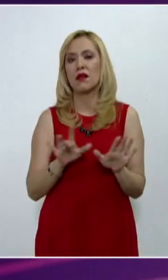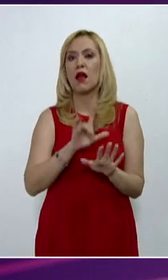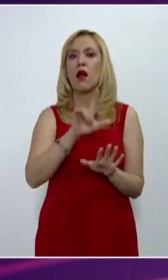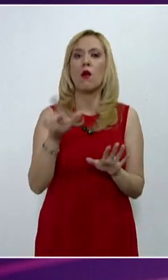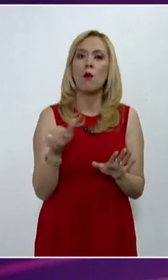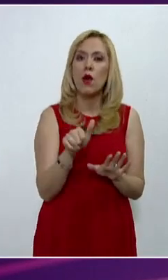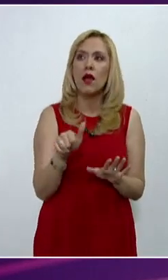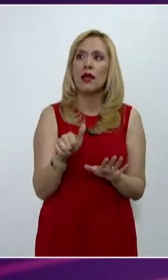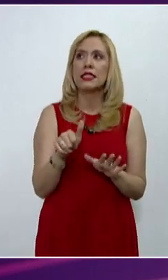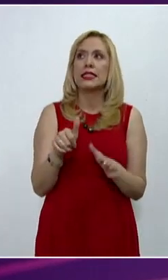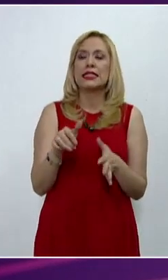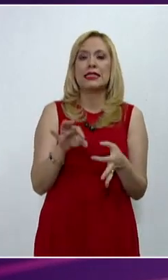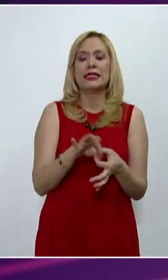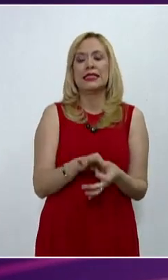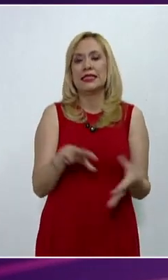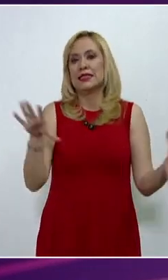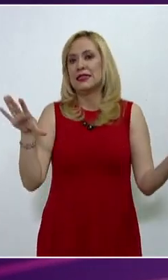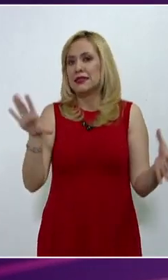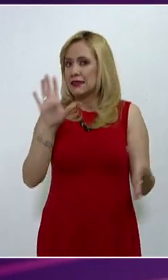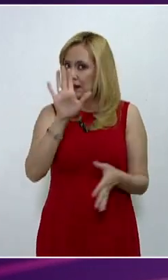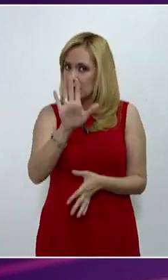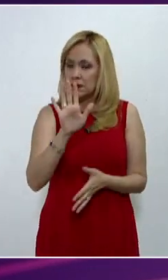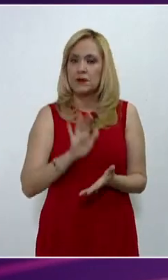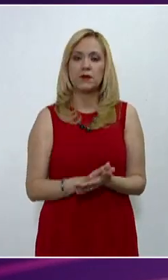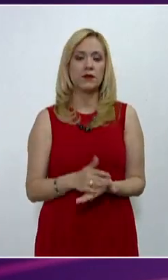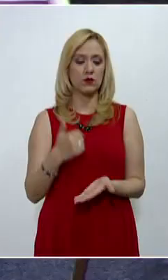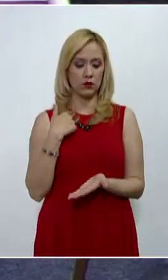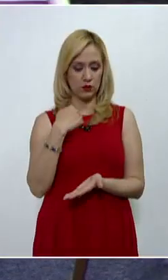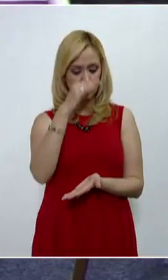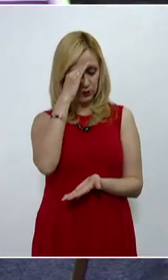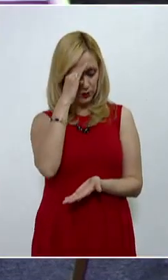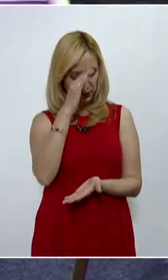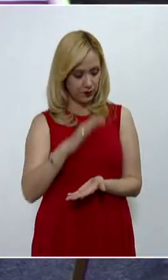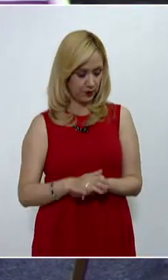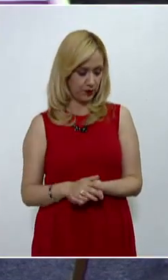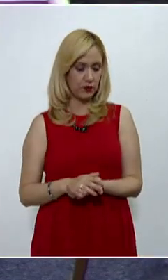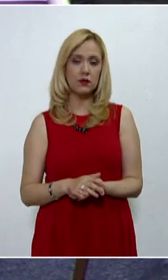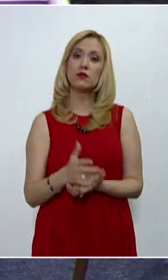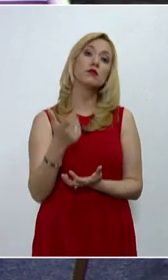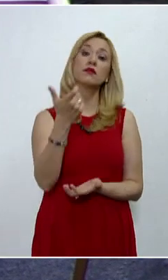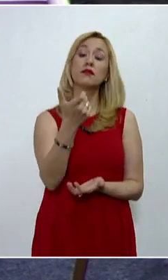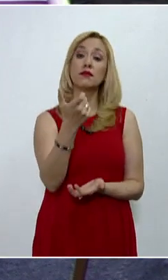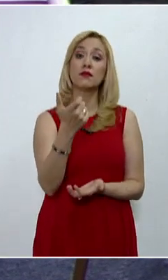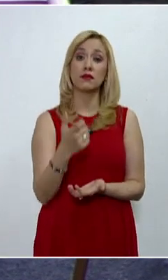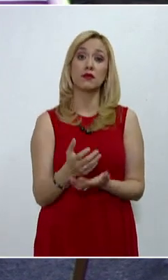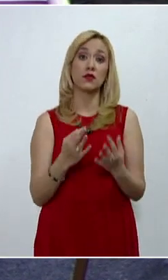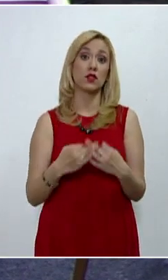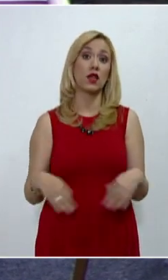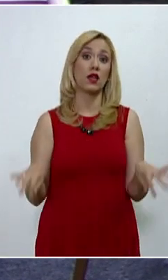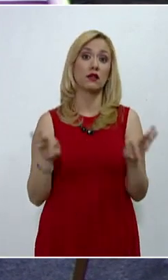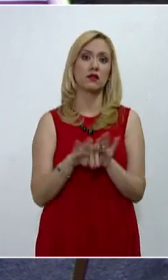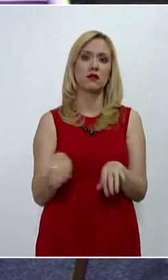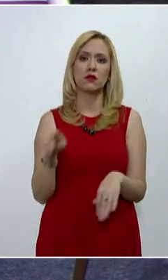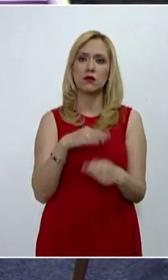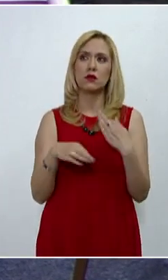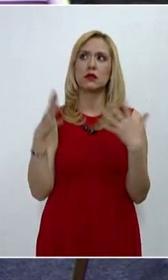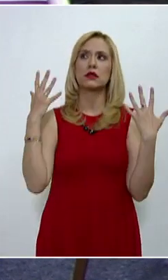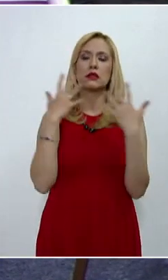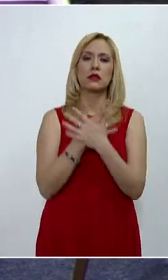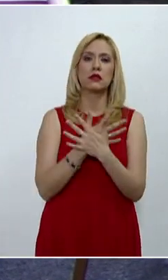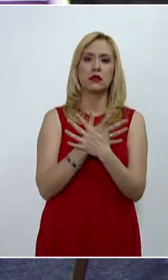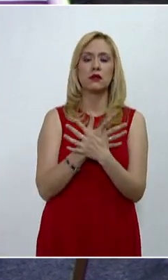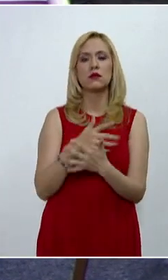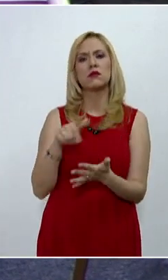por desnaturalizarse, ¿no? Ahora bien, yo creo que el argumento económico, digamos, es importante tenerlo presente, pero en